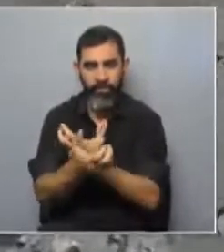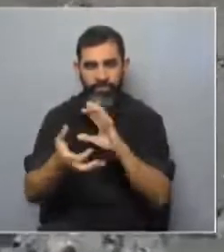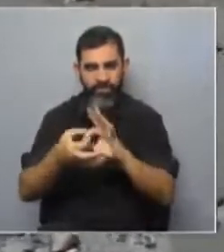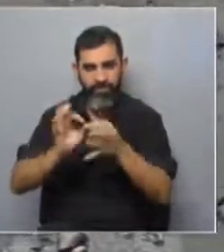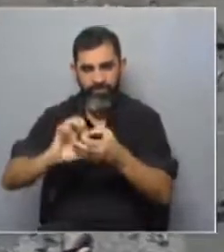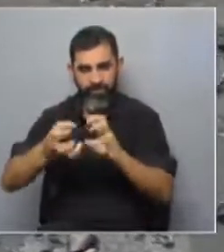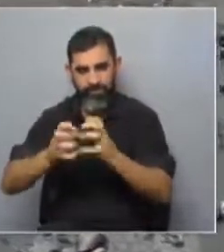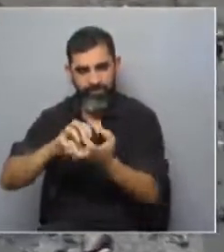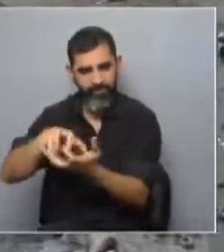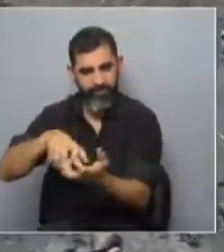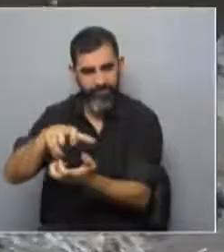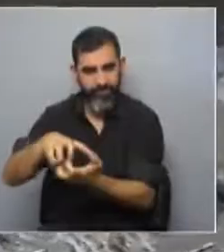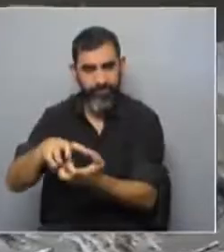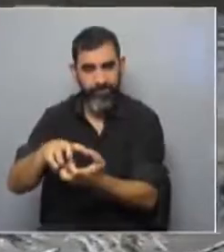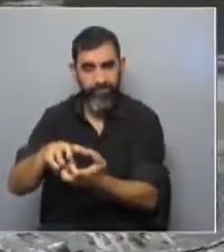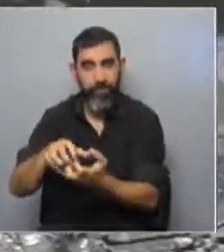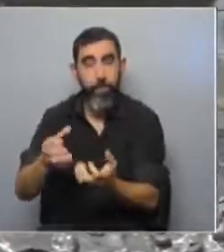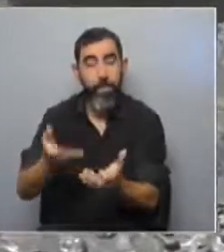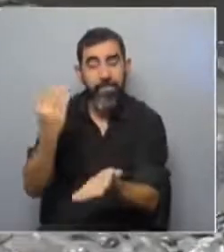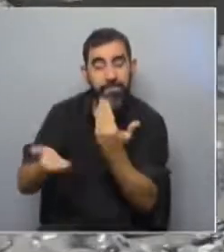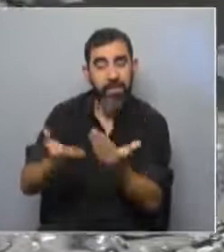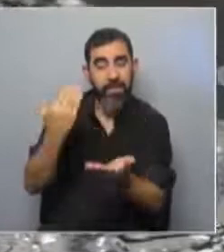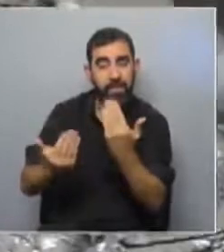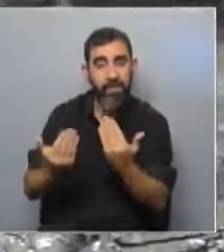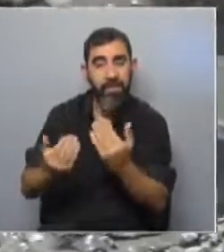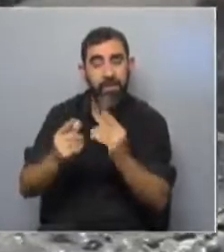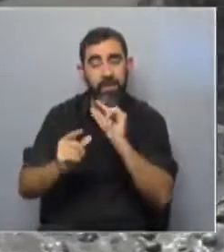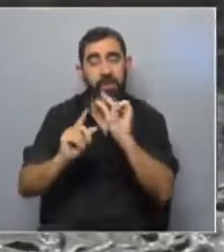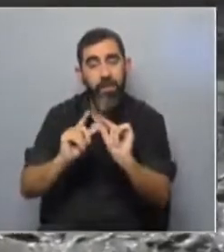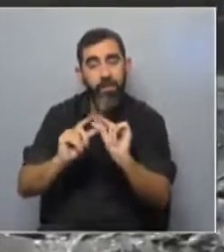con otros. Y nada, para sacarlos hay que ir